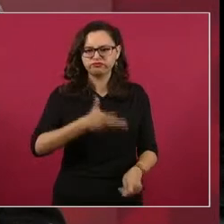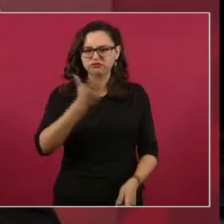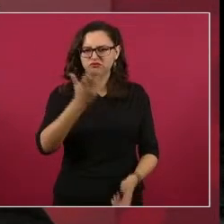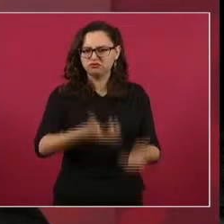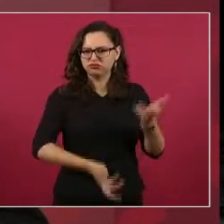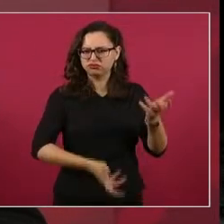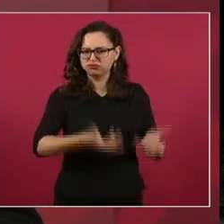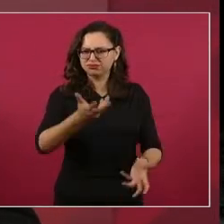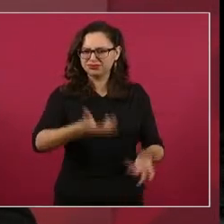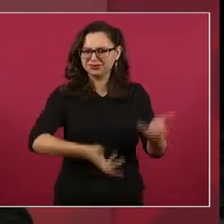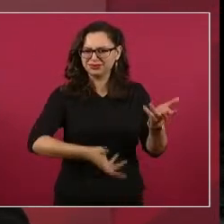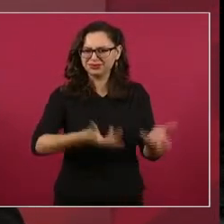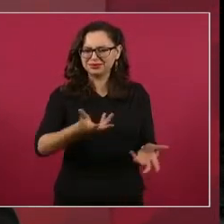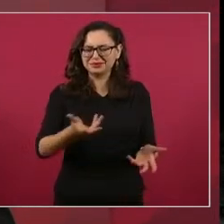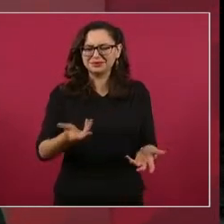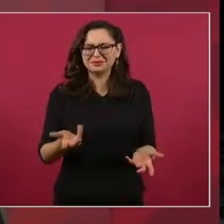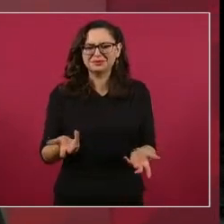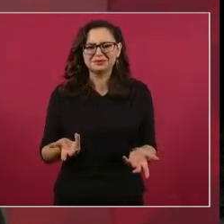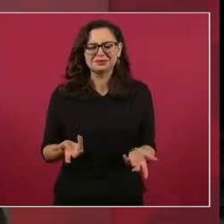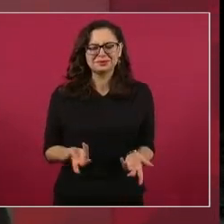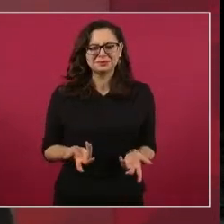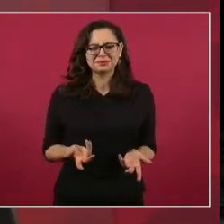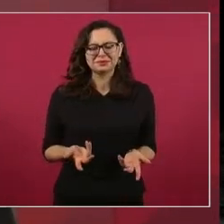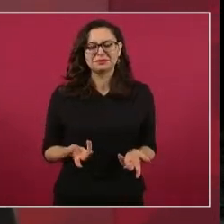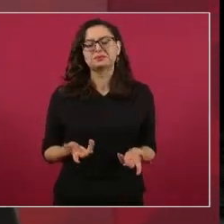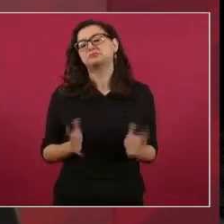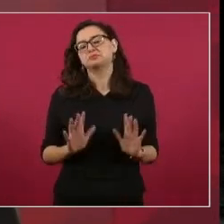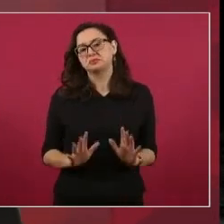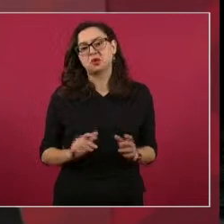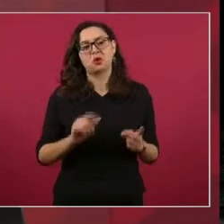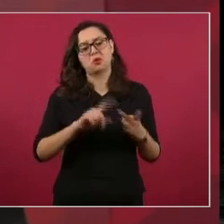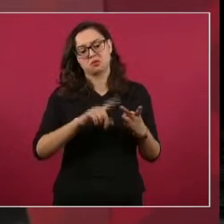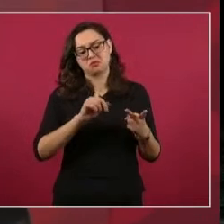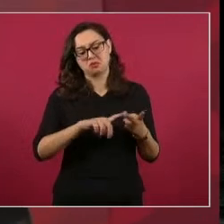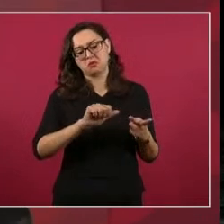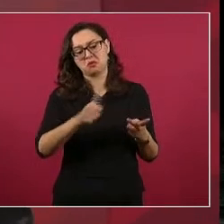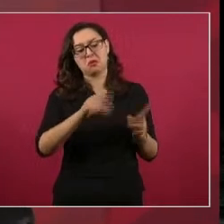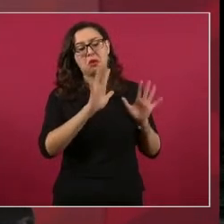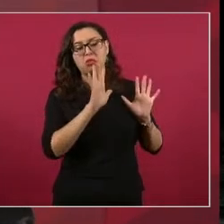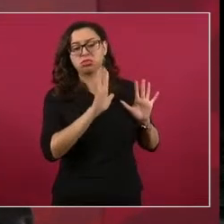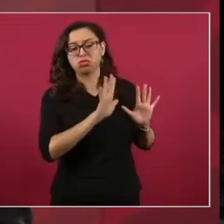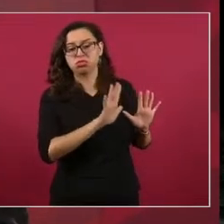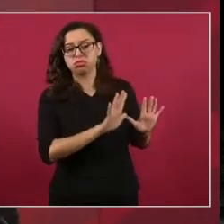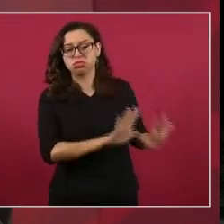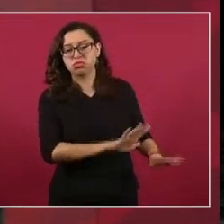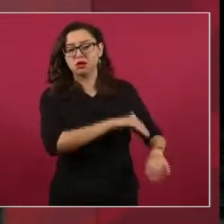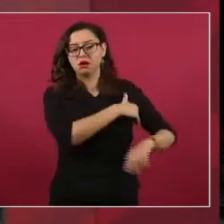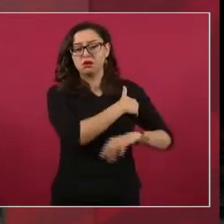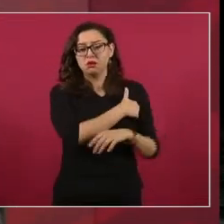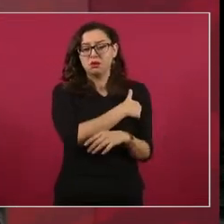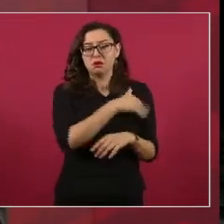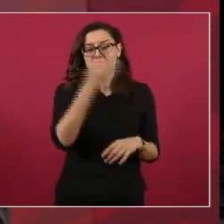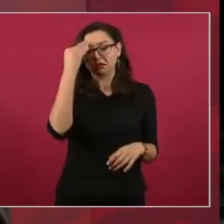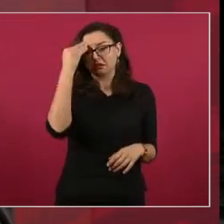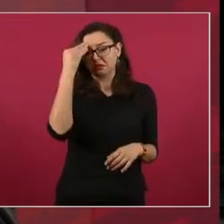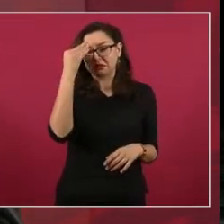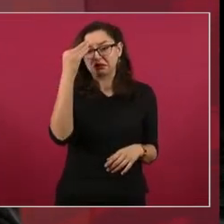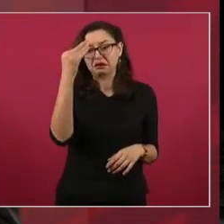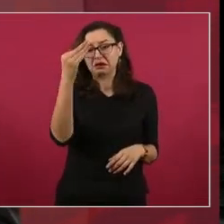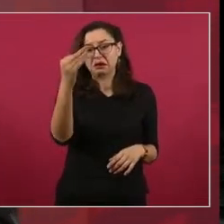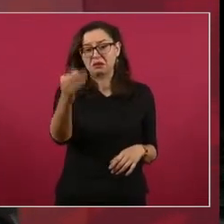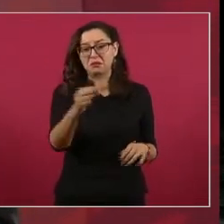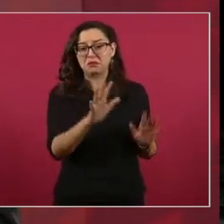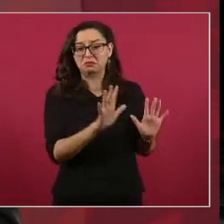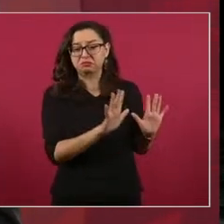pasada también el tiempo se llevan a perder muchas cosas había también robos